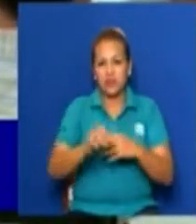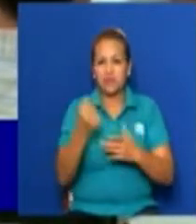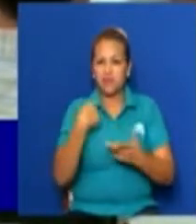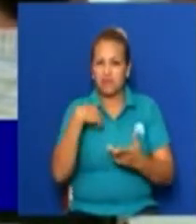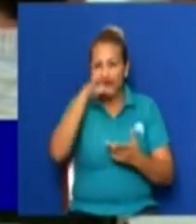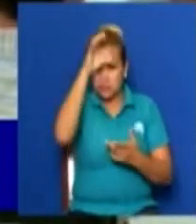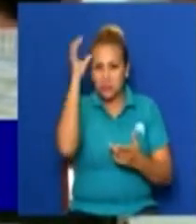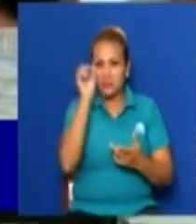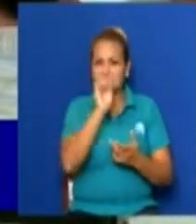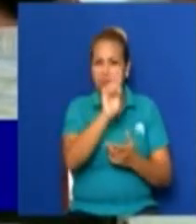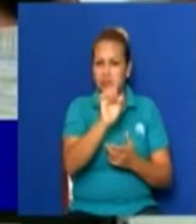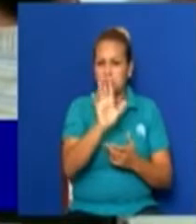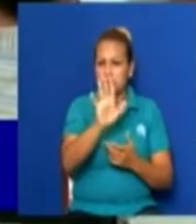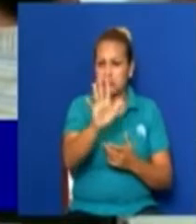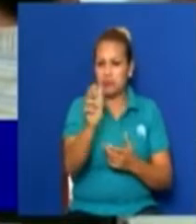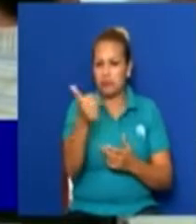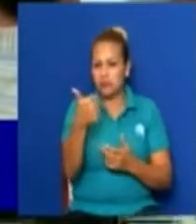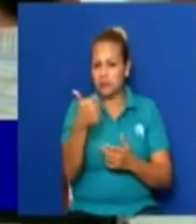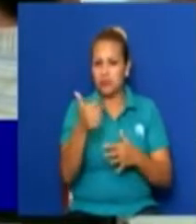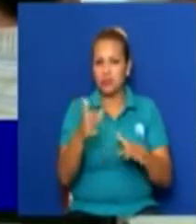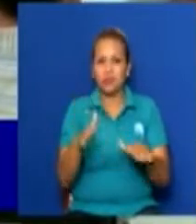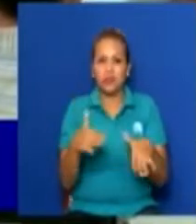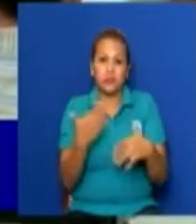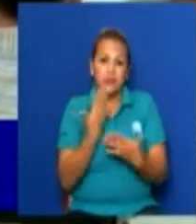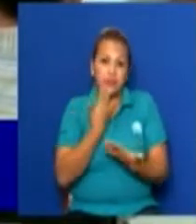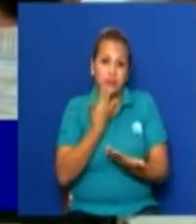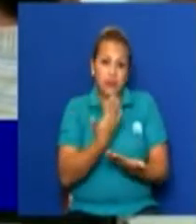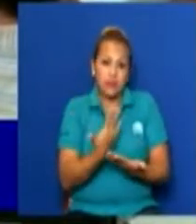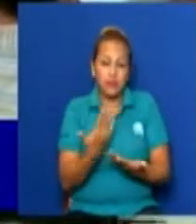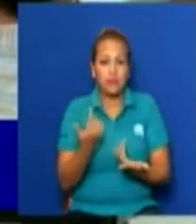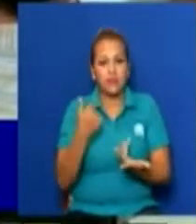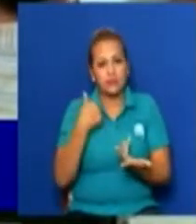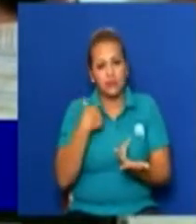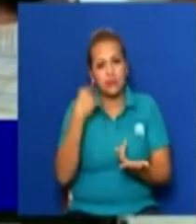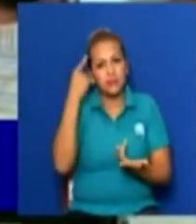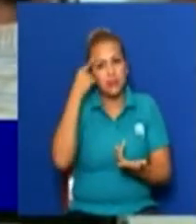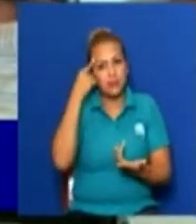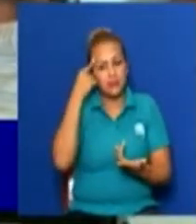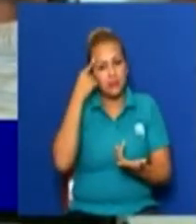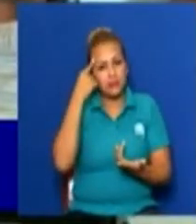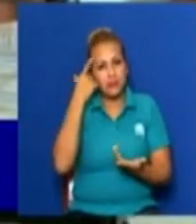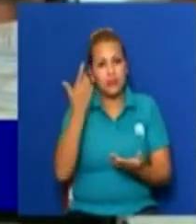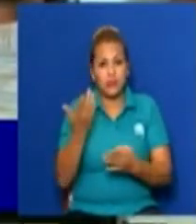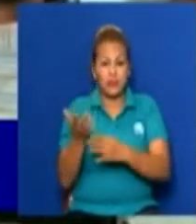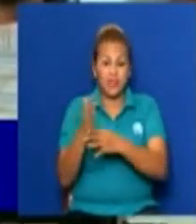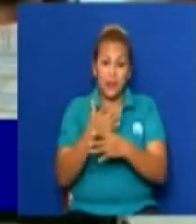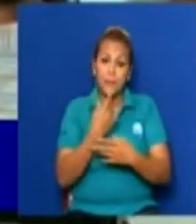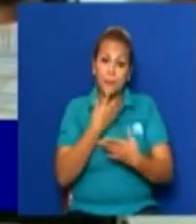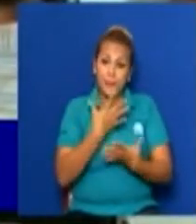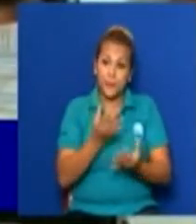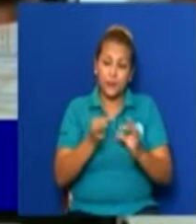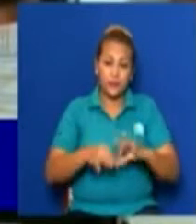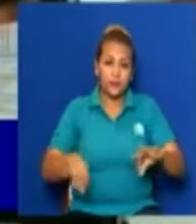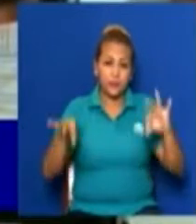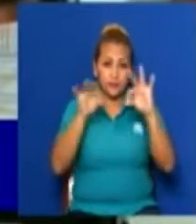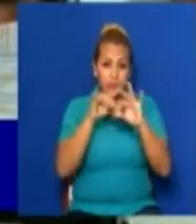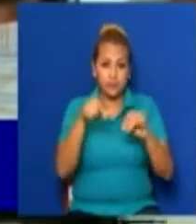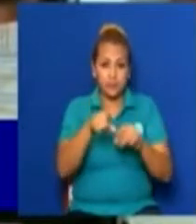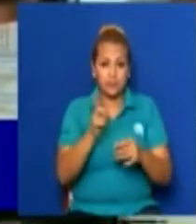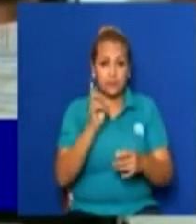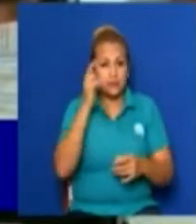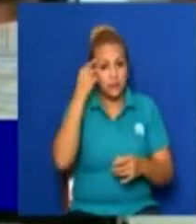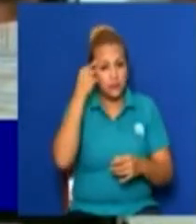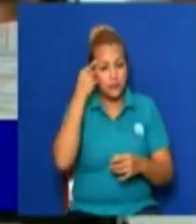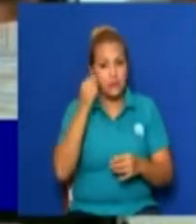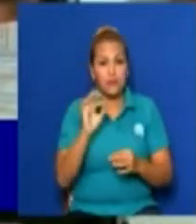156. Y bueno, esto es una pincelada, porque en el análisis y en el debate de